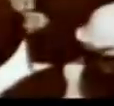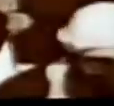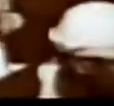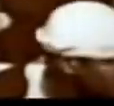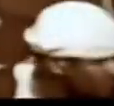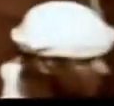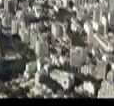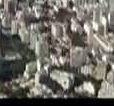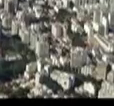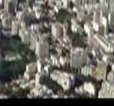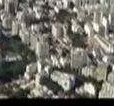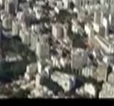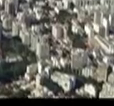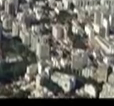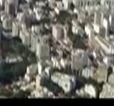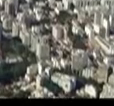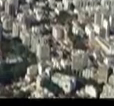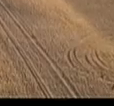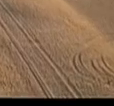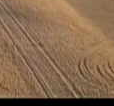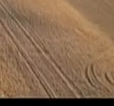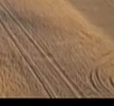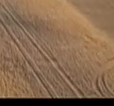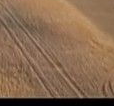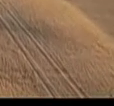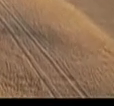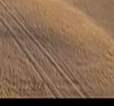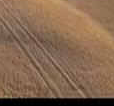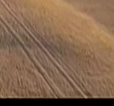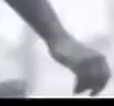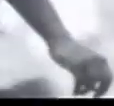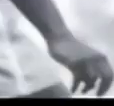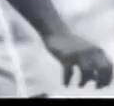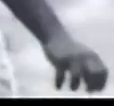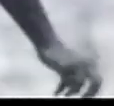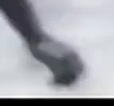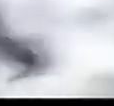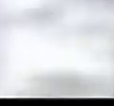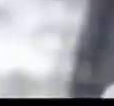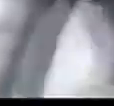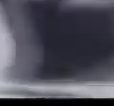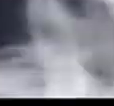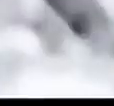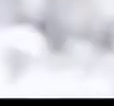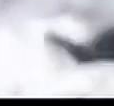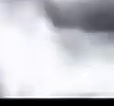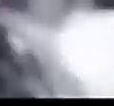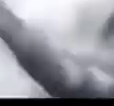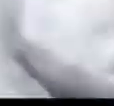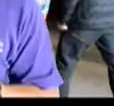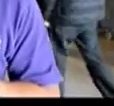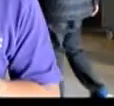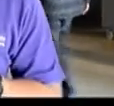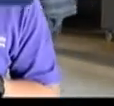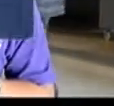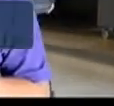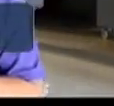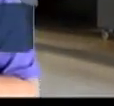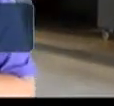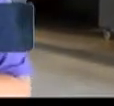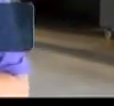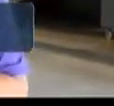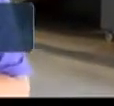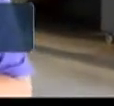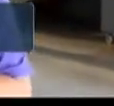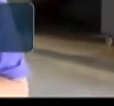anécdotas futbolísticas del país amazónico la quinta nación más grande del mundo que no sería la misma sin el fútbol es una de las cosas